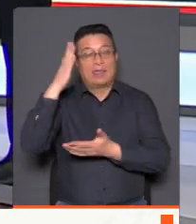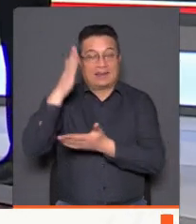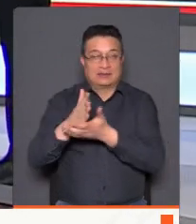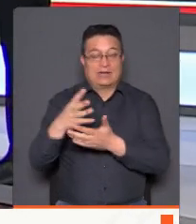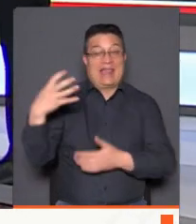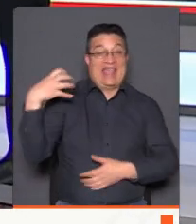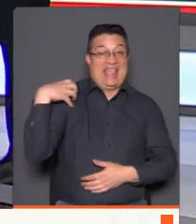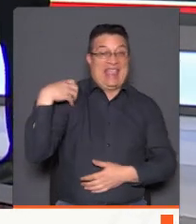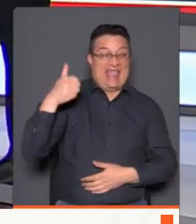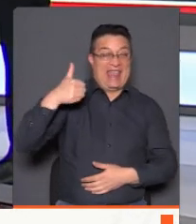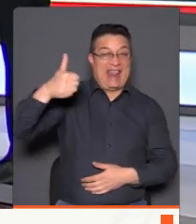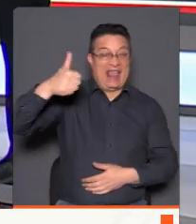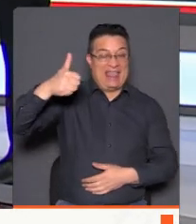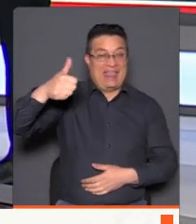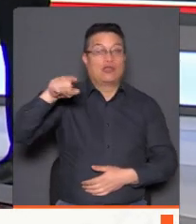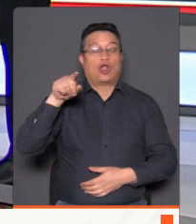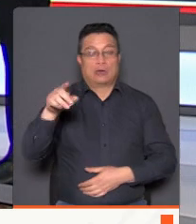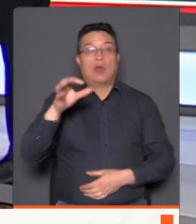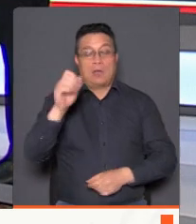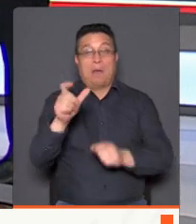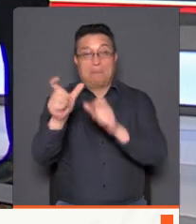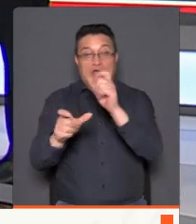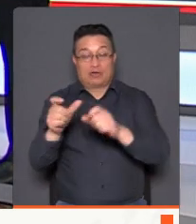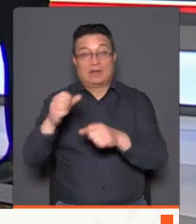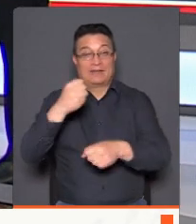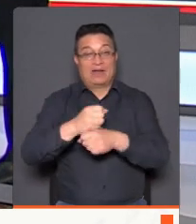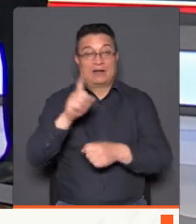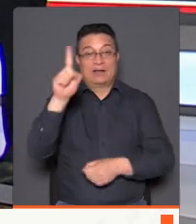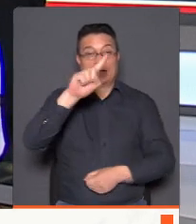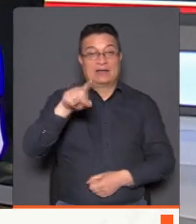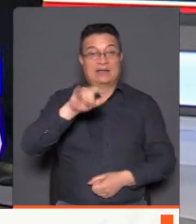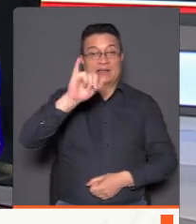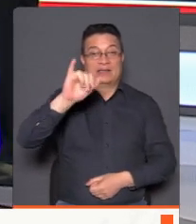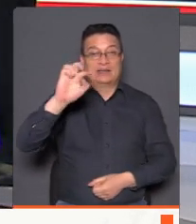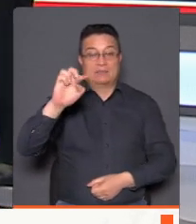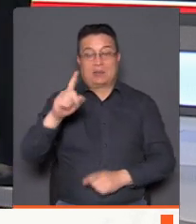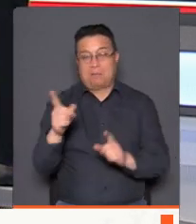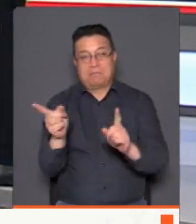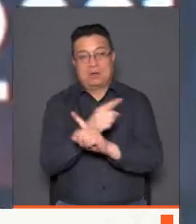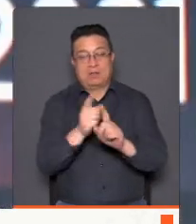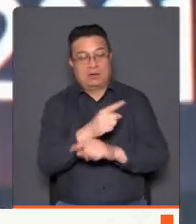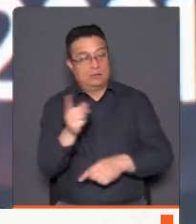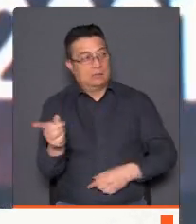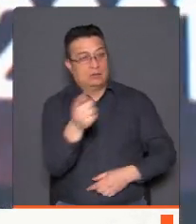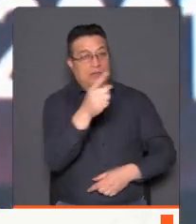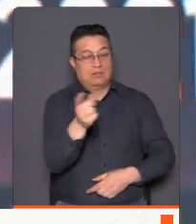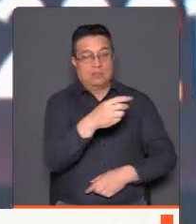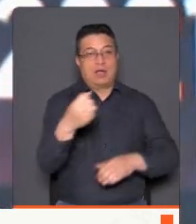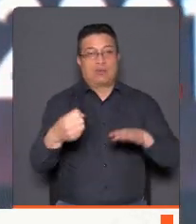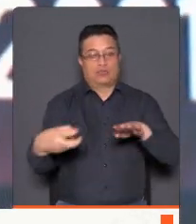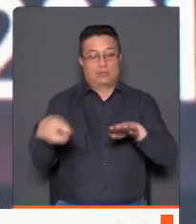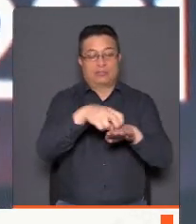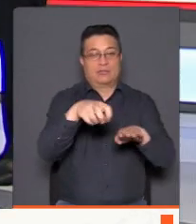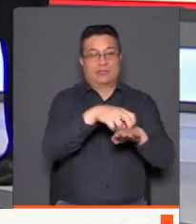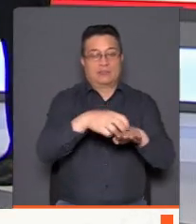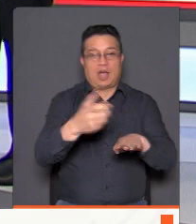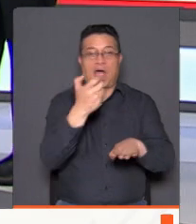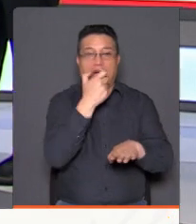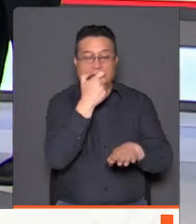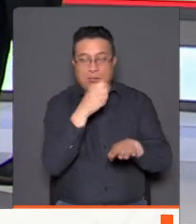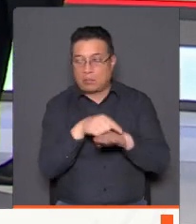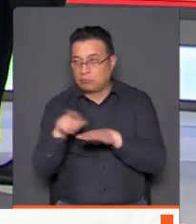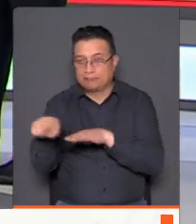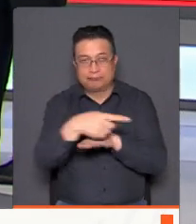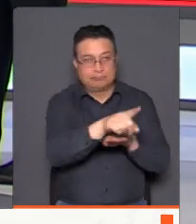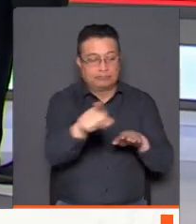director, poder sacar personal que trabajaba en la CIP y los traslada hasta Radio Patrulla. ¿Ya? Y en Radio Patrulla se forman nuevamente